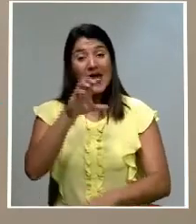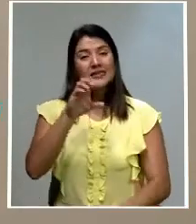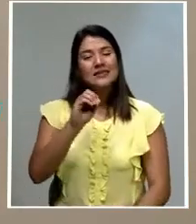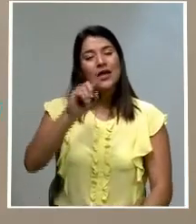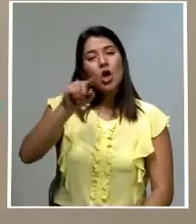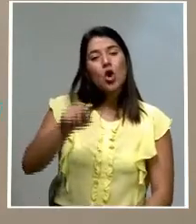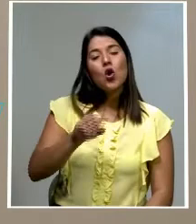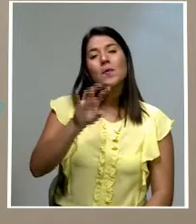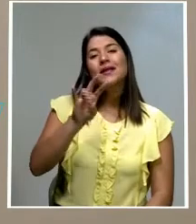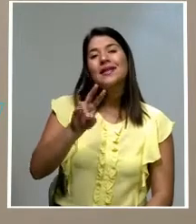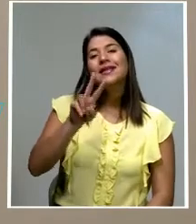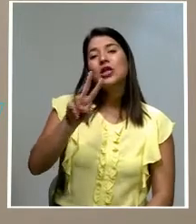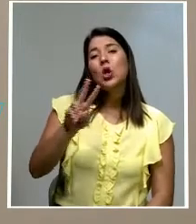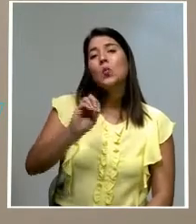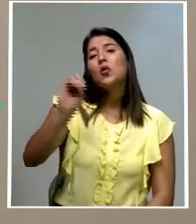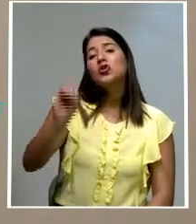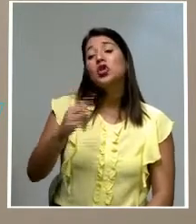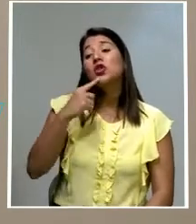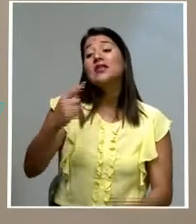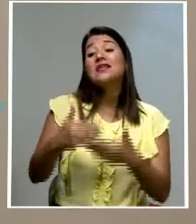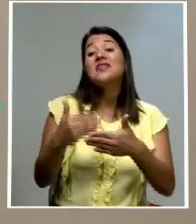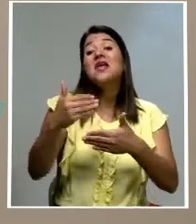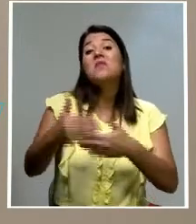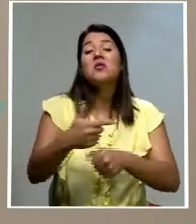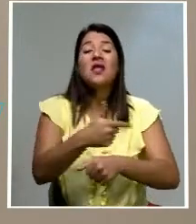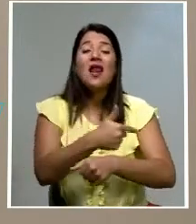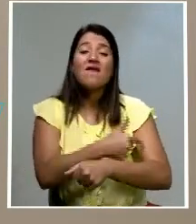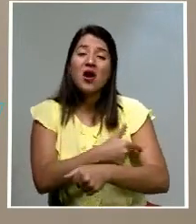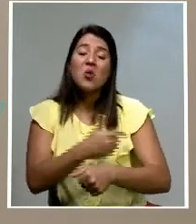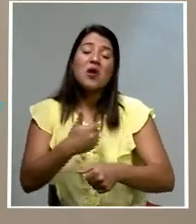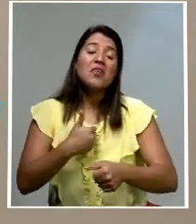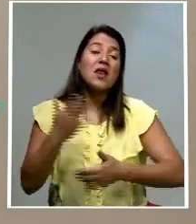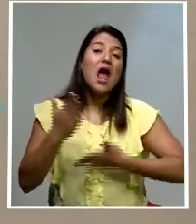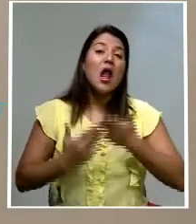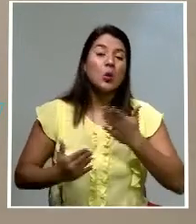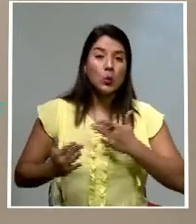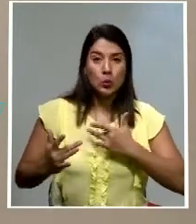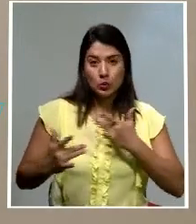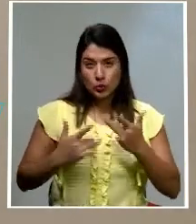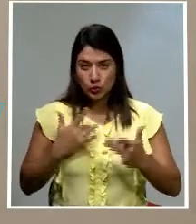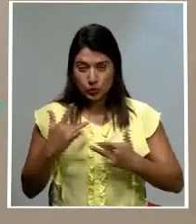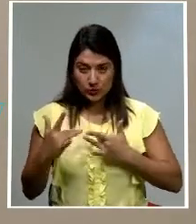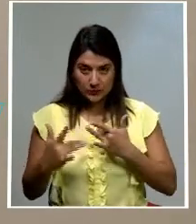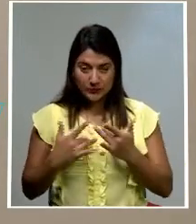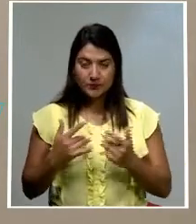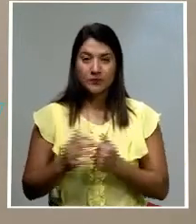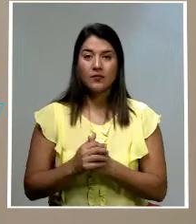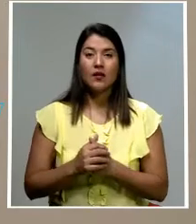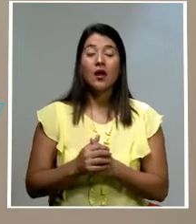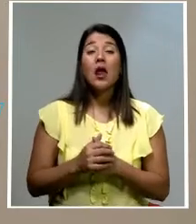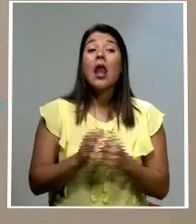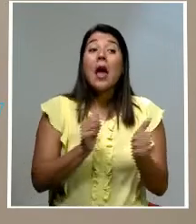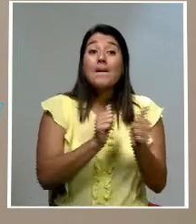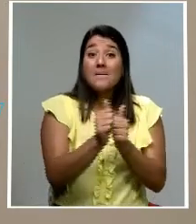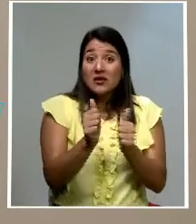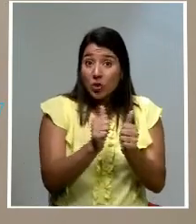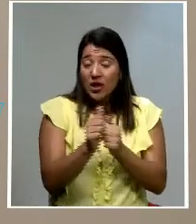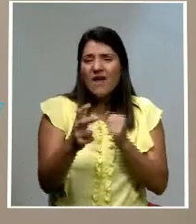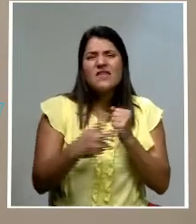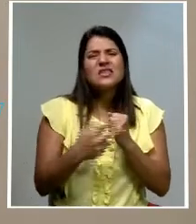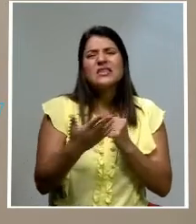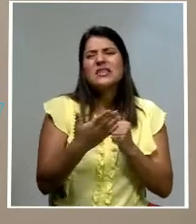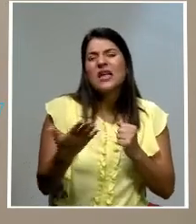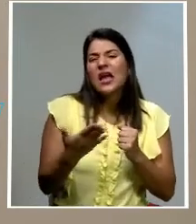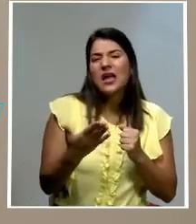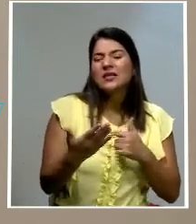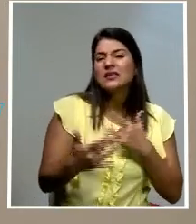han reportado algún tipo de evento supuestamente atribuible a la vacunación o inmunización, siendo la mayoría de los casos en